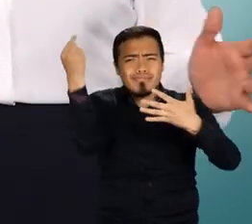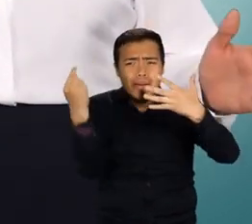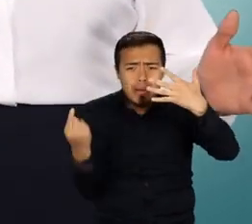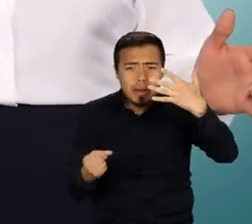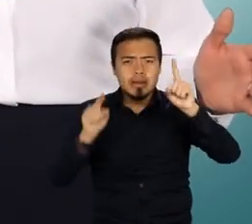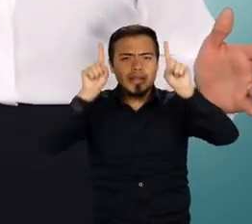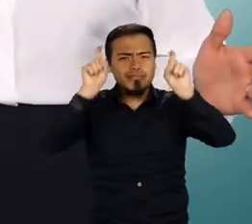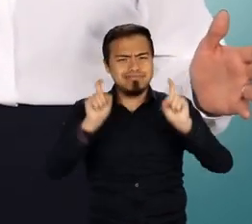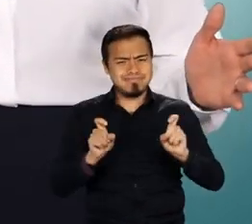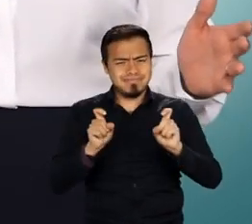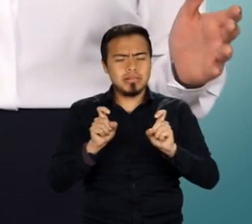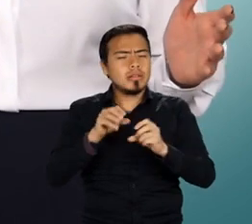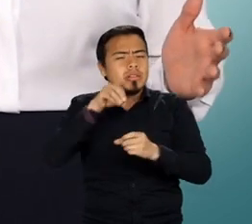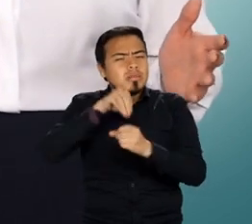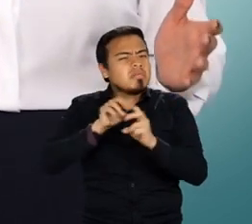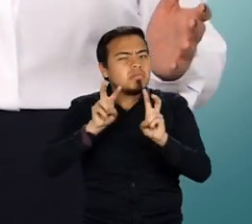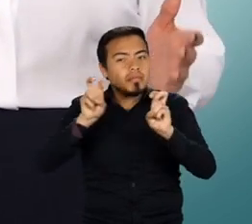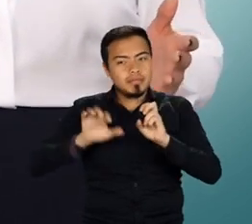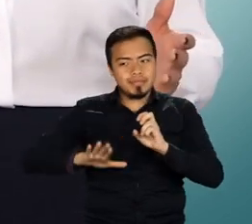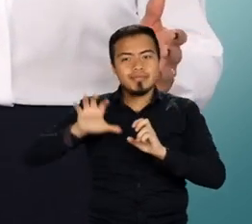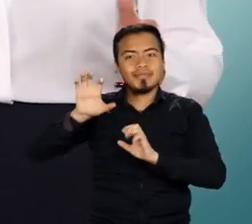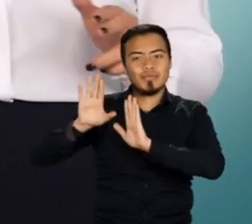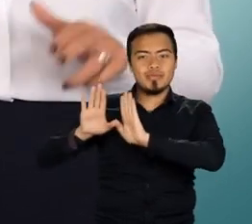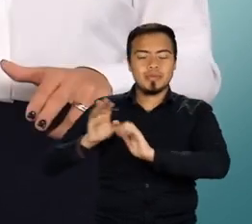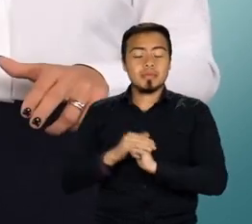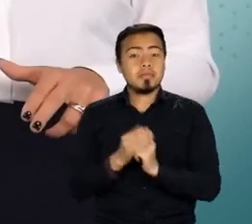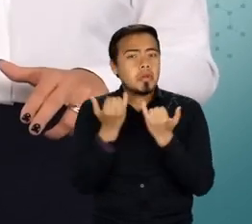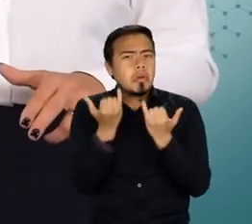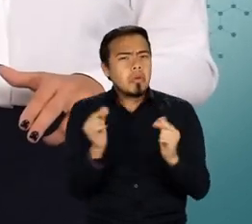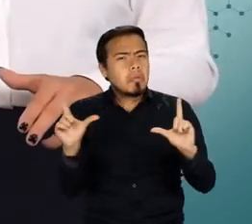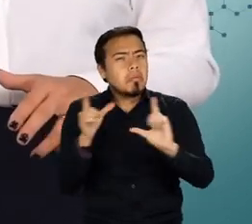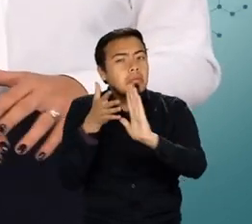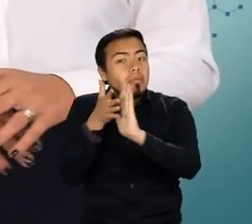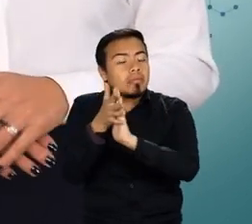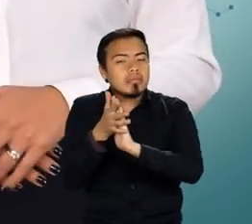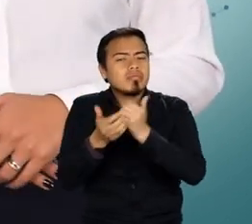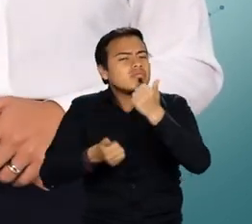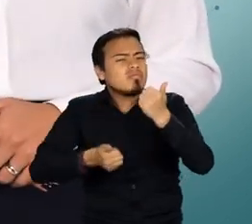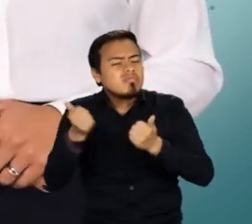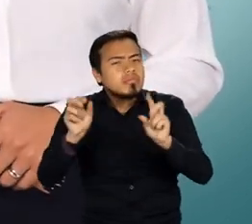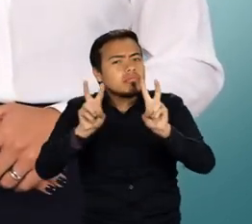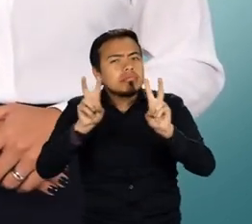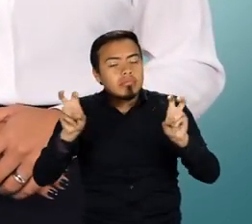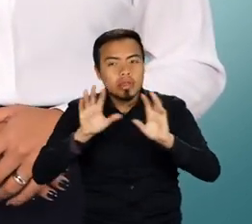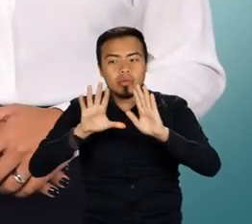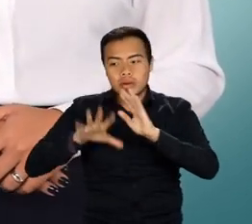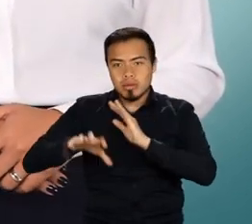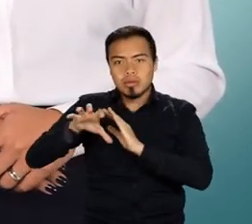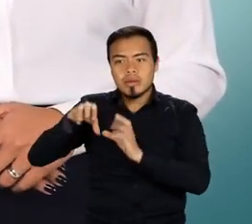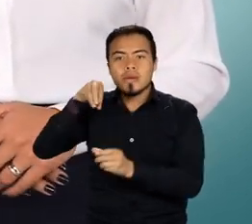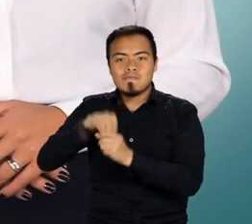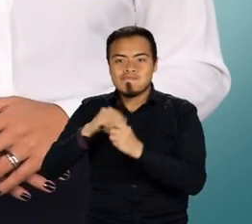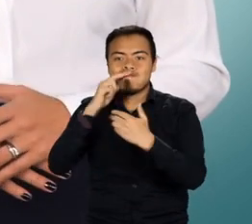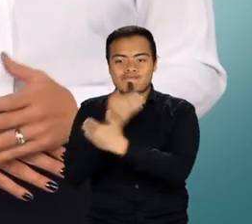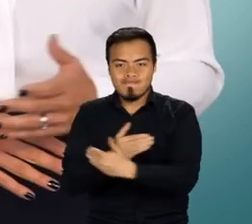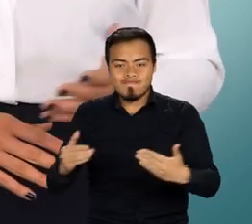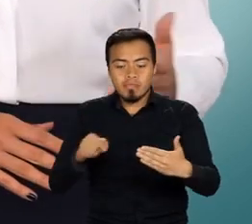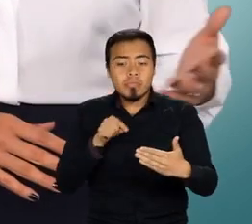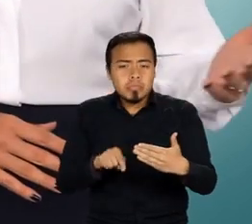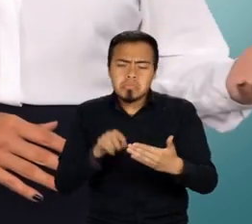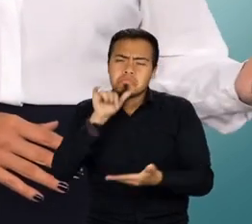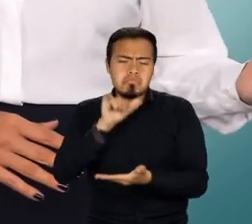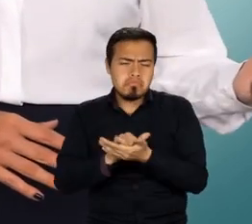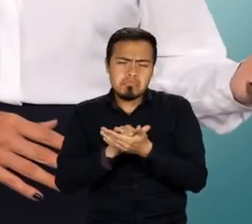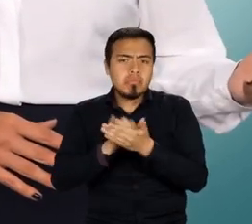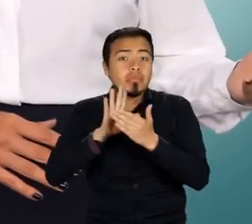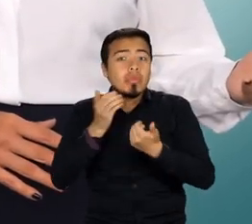los temas que se tejen alrededor del cáncer. En el capítulo de hoy navegaremos sobre el cáncer infantil, que aunque es la